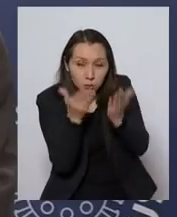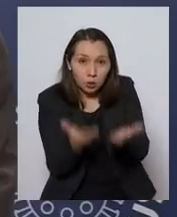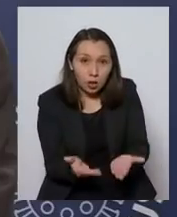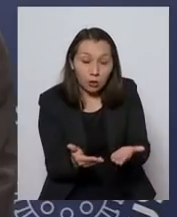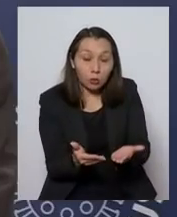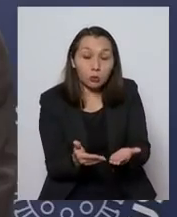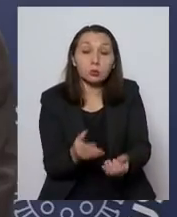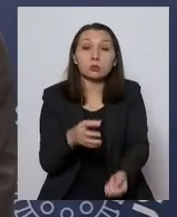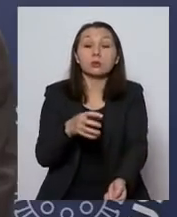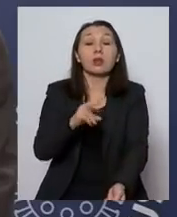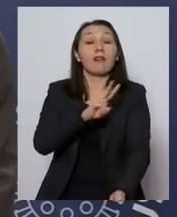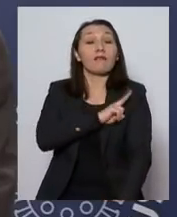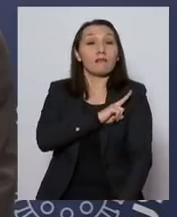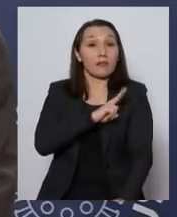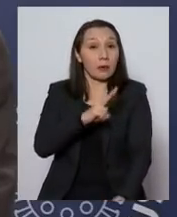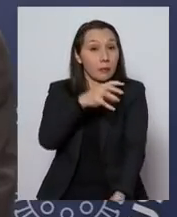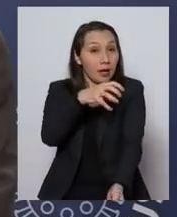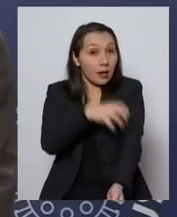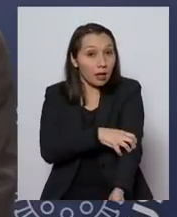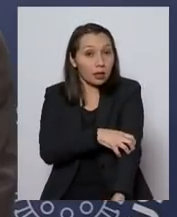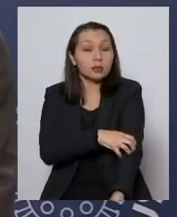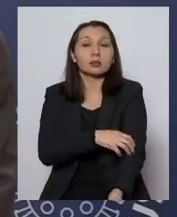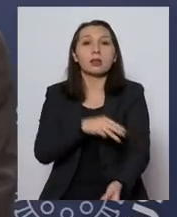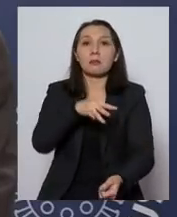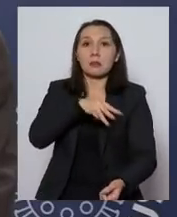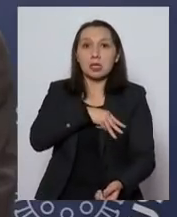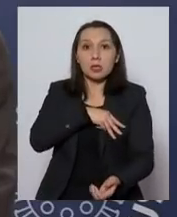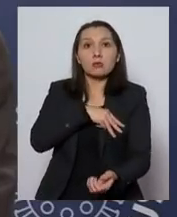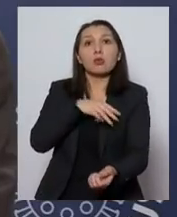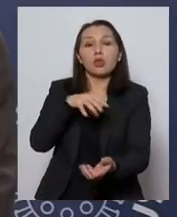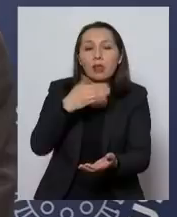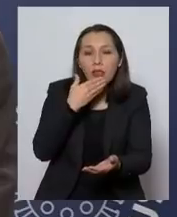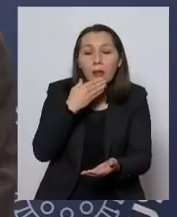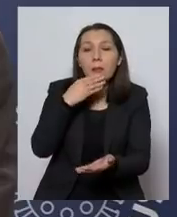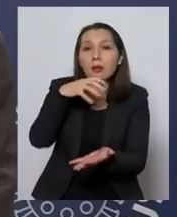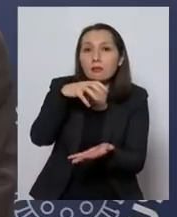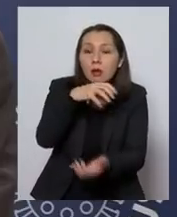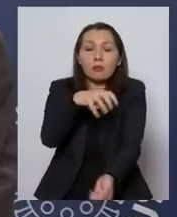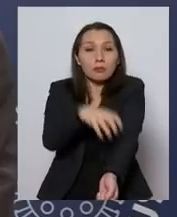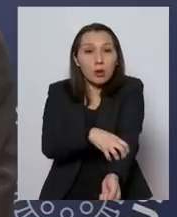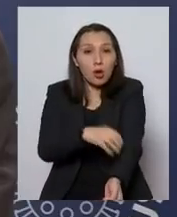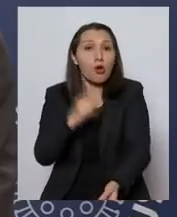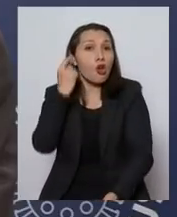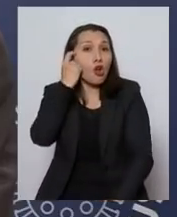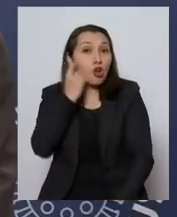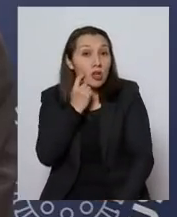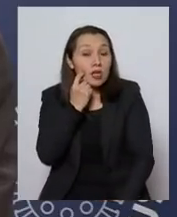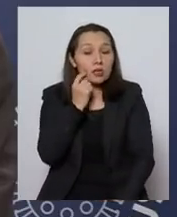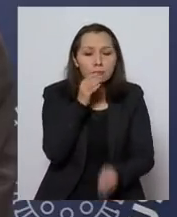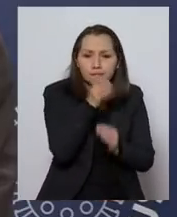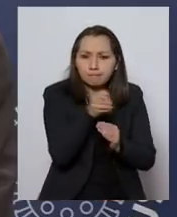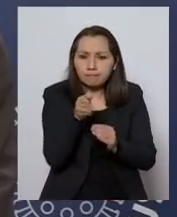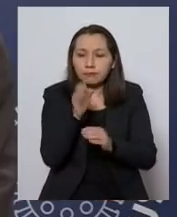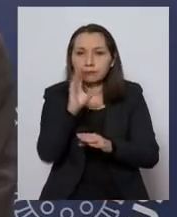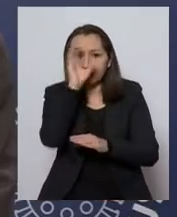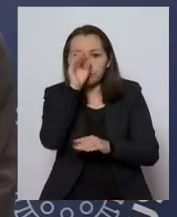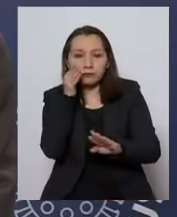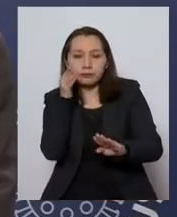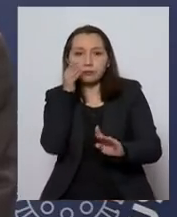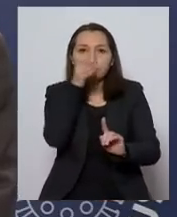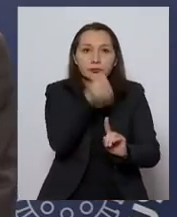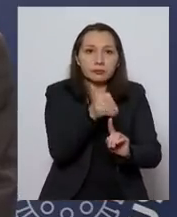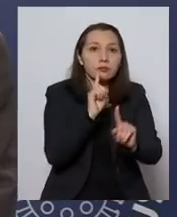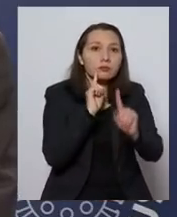que es la región de Valparaíso, la región metropolitana y la región de O'Higgins, esta estrategia de ir a buscar